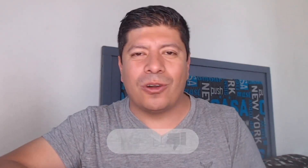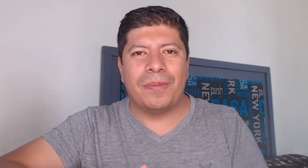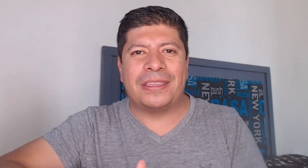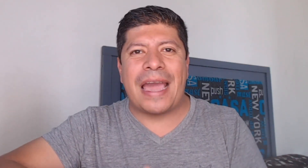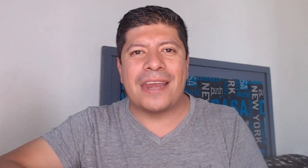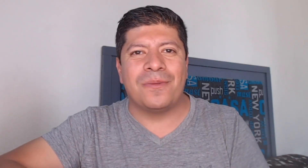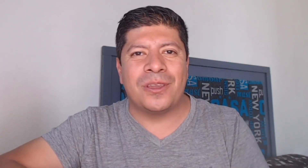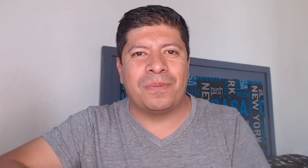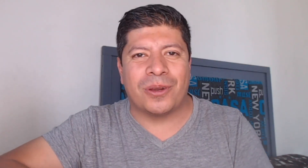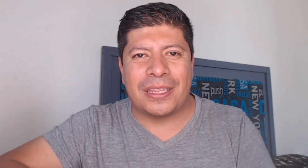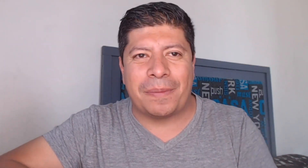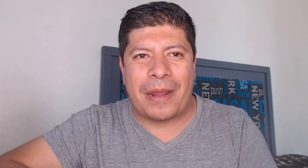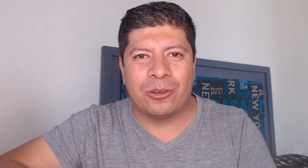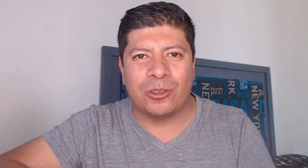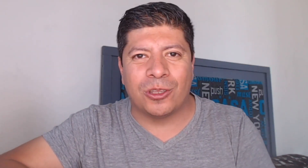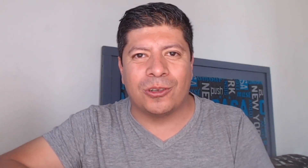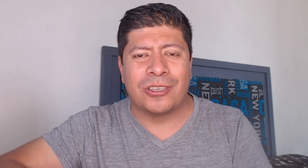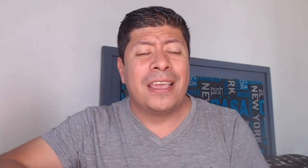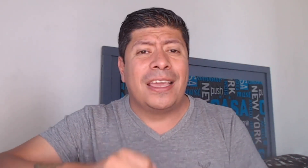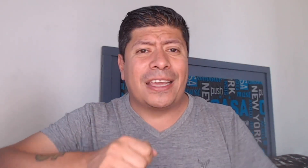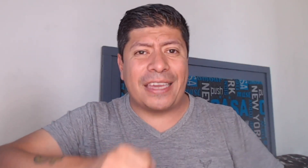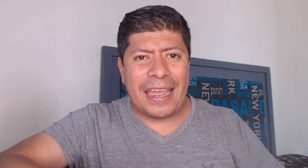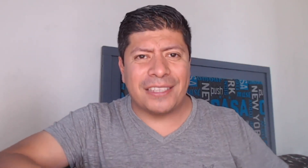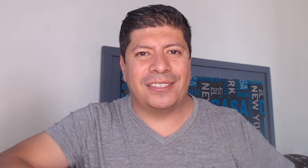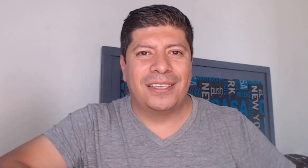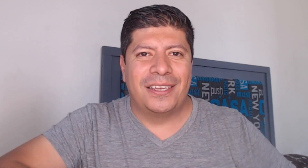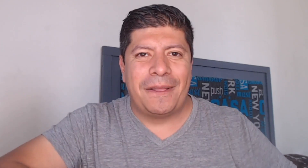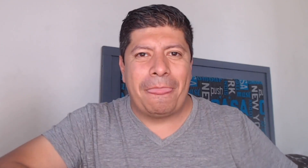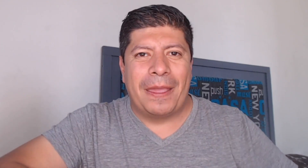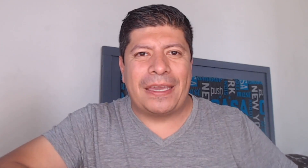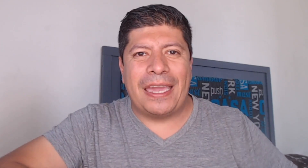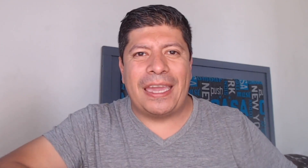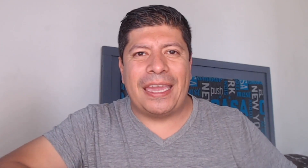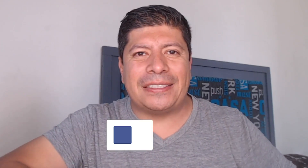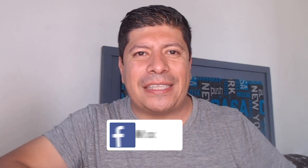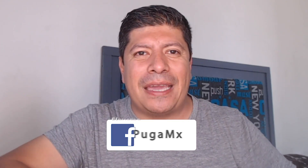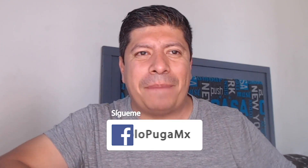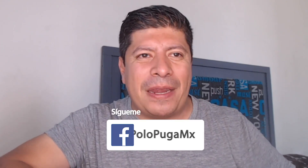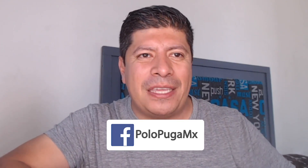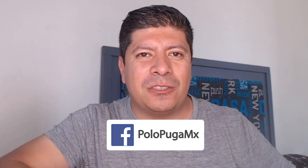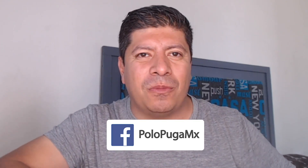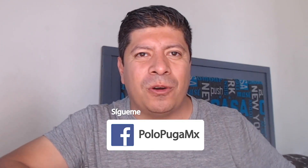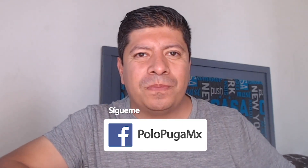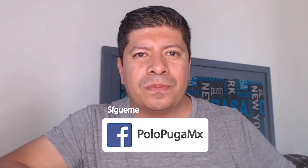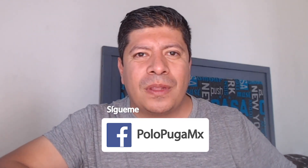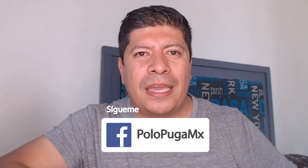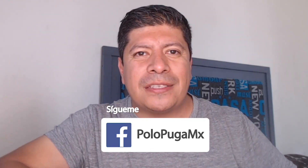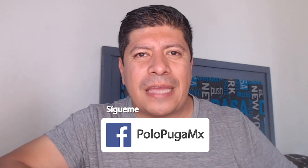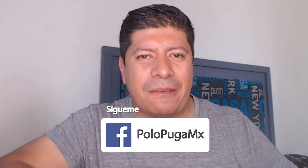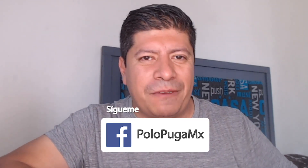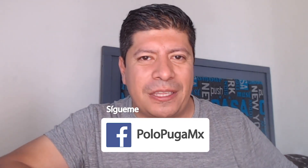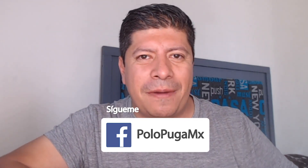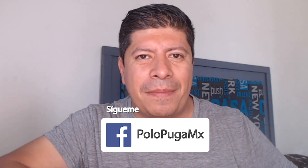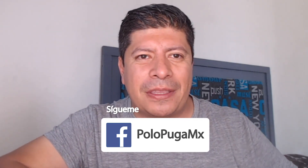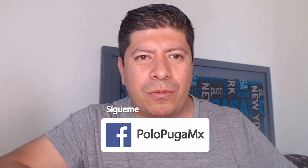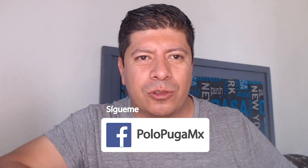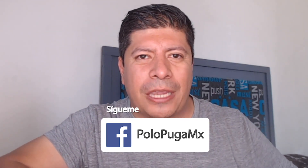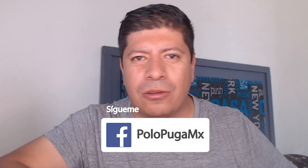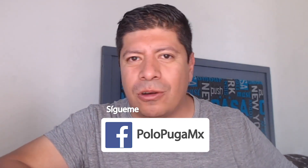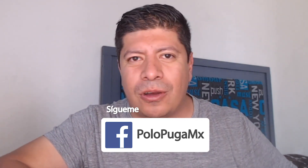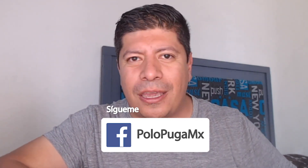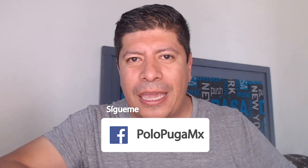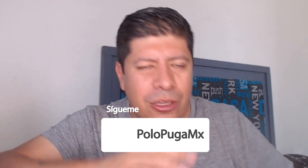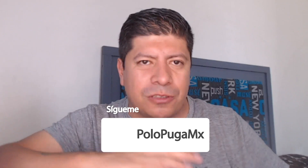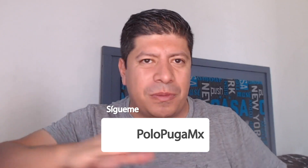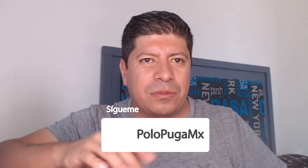siempre, tu comentario, muy importante para nosotros. ¿Crees que este panismo está definitivamente